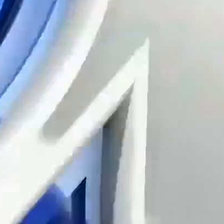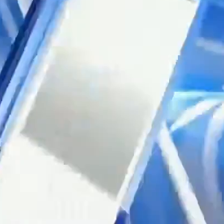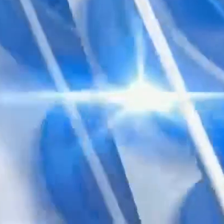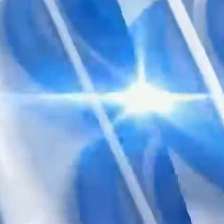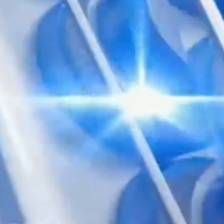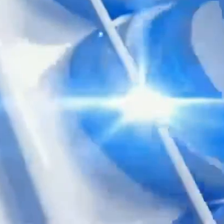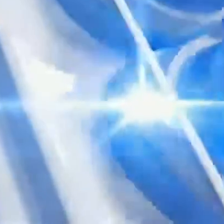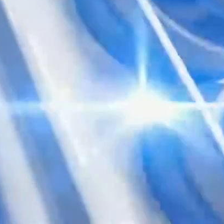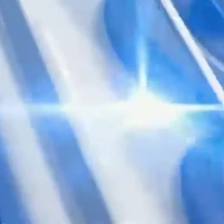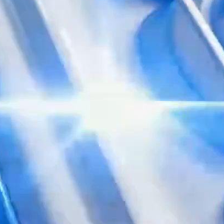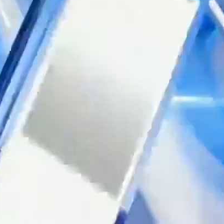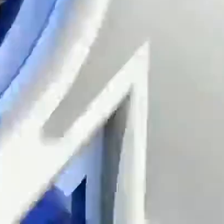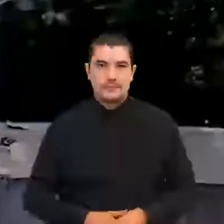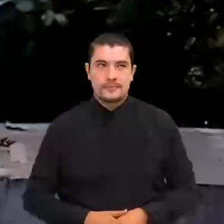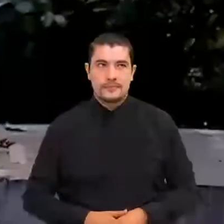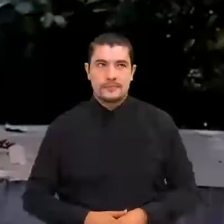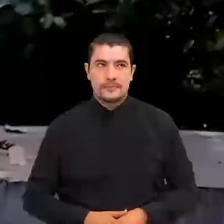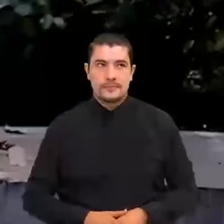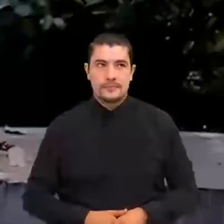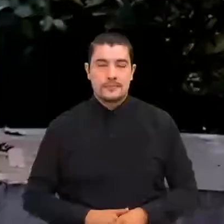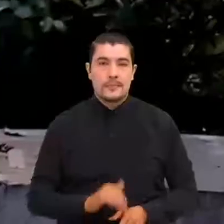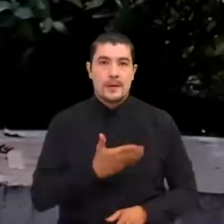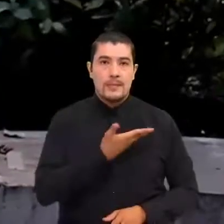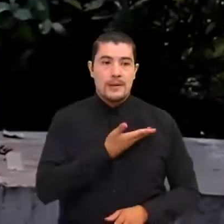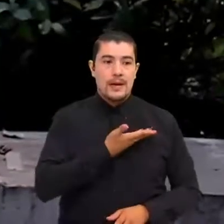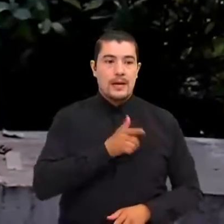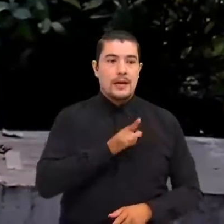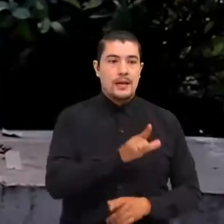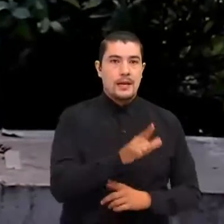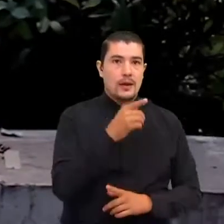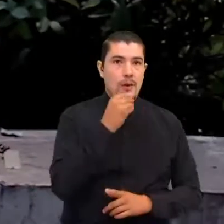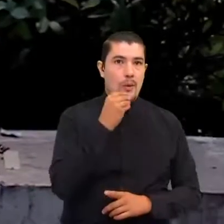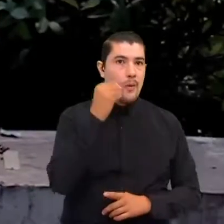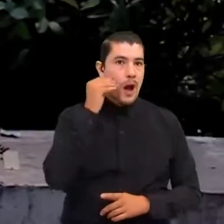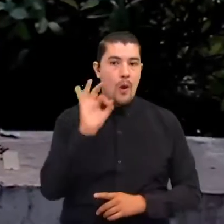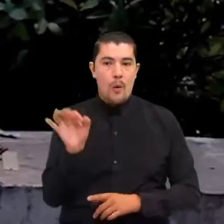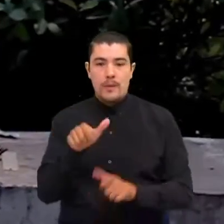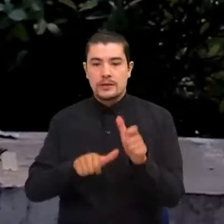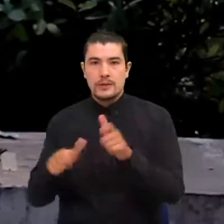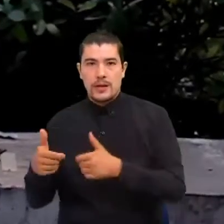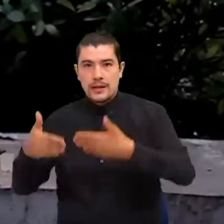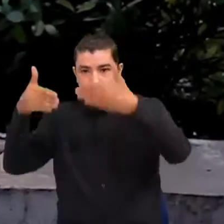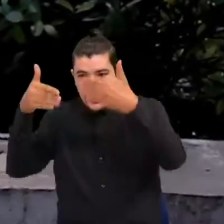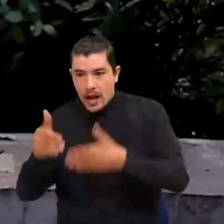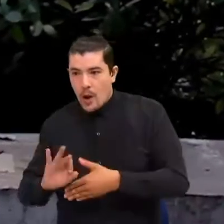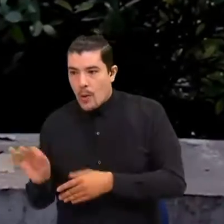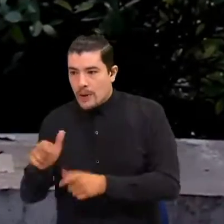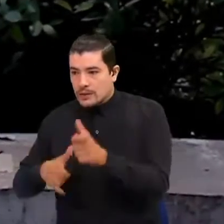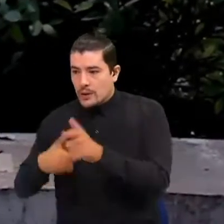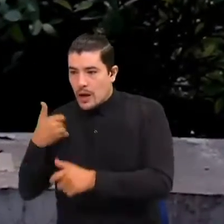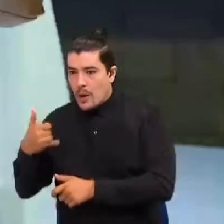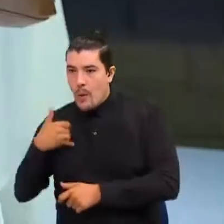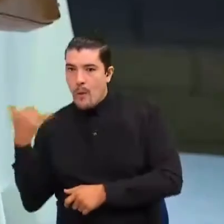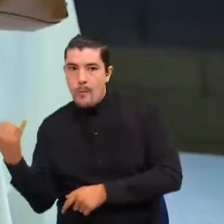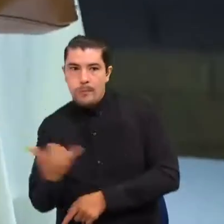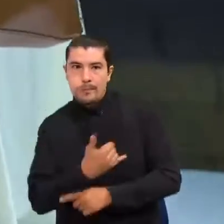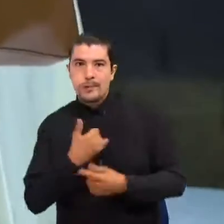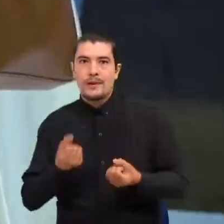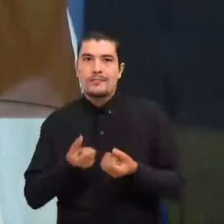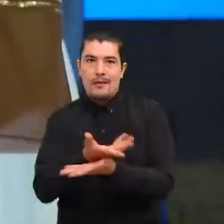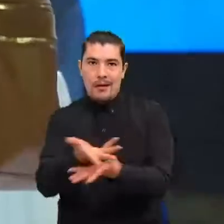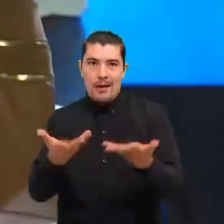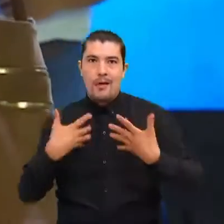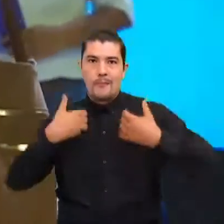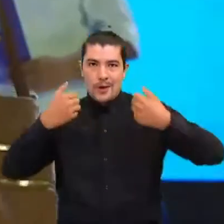hogar, discapacitados, víctimas del conflicto armado y jóvenes, quienes hoy cumplen su sueño de tener vivienda propia. A